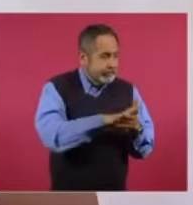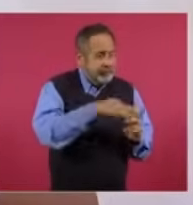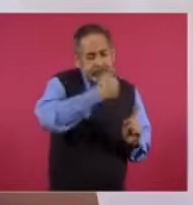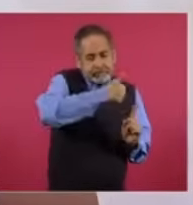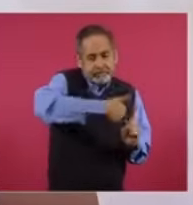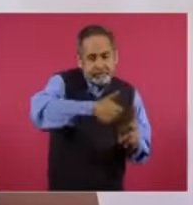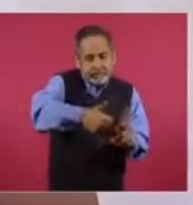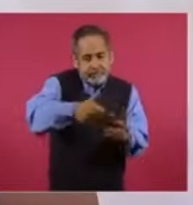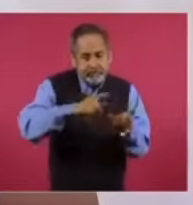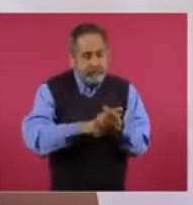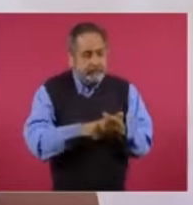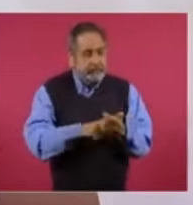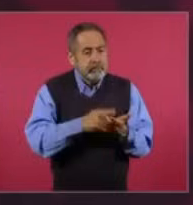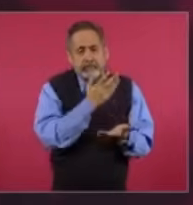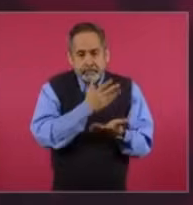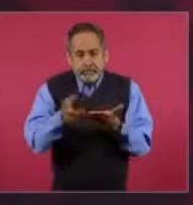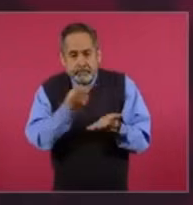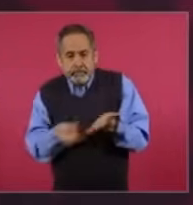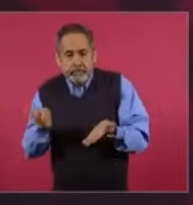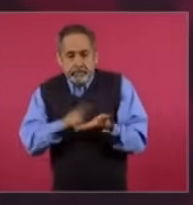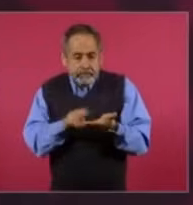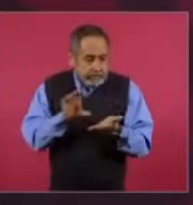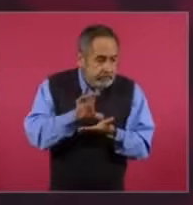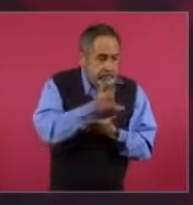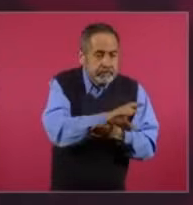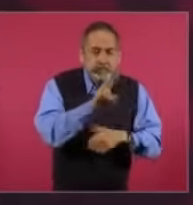sin incluir vigilancia,